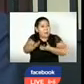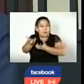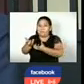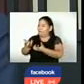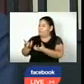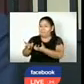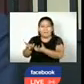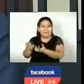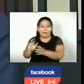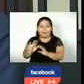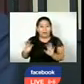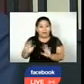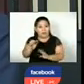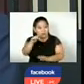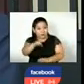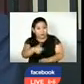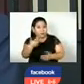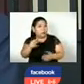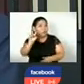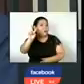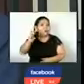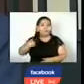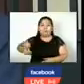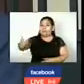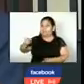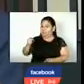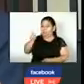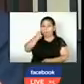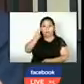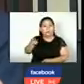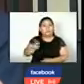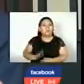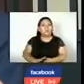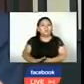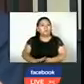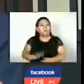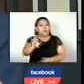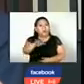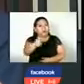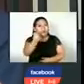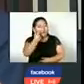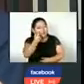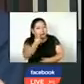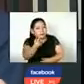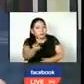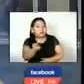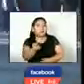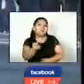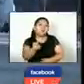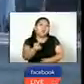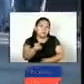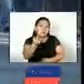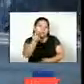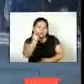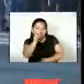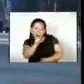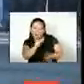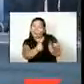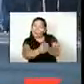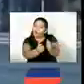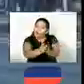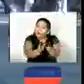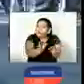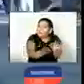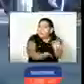que va de este gobierno, en casi dos años que nosotros tenemos. Se han formulado algunos conatos, digamosle así,